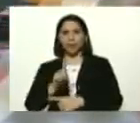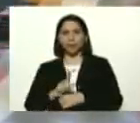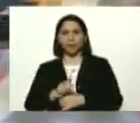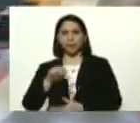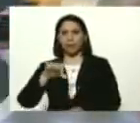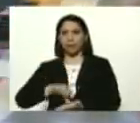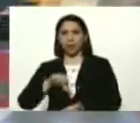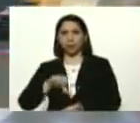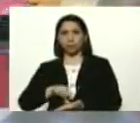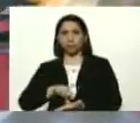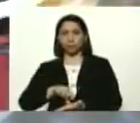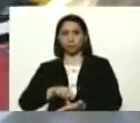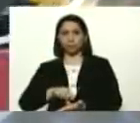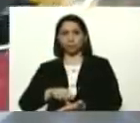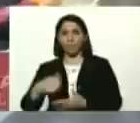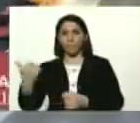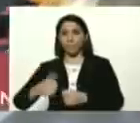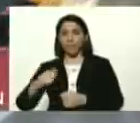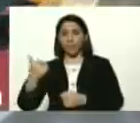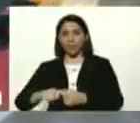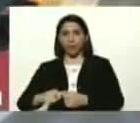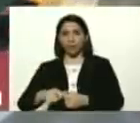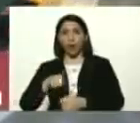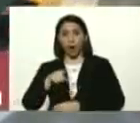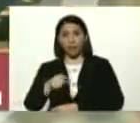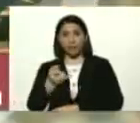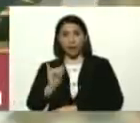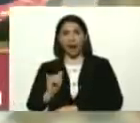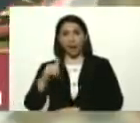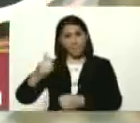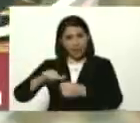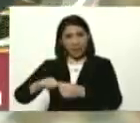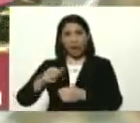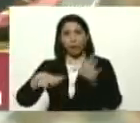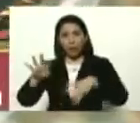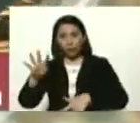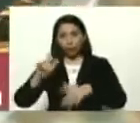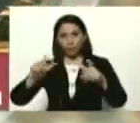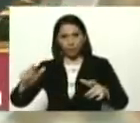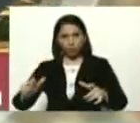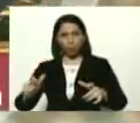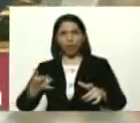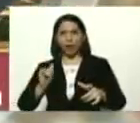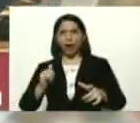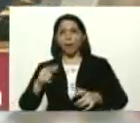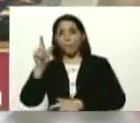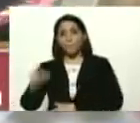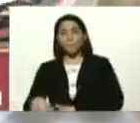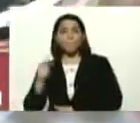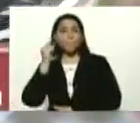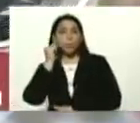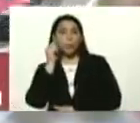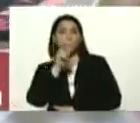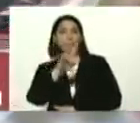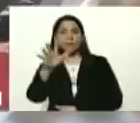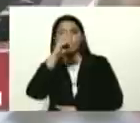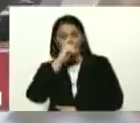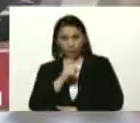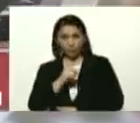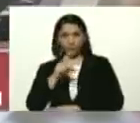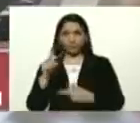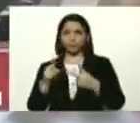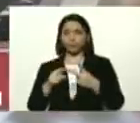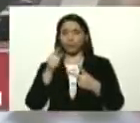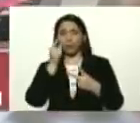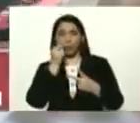central de Maracaibo. Allí tenemos en esos 14 casos una mujer de 25 años,